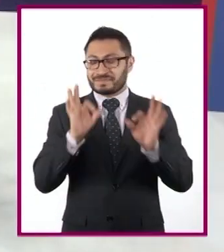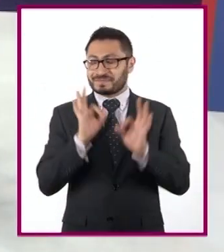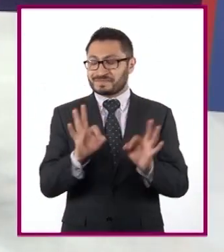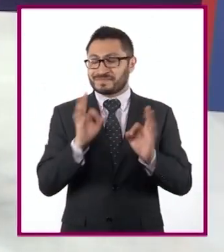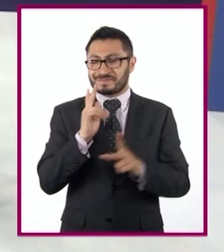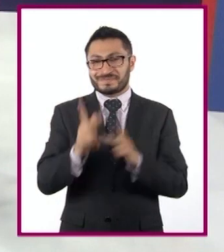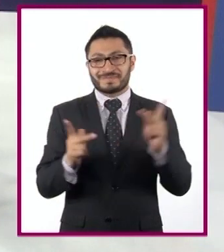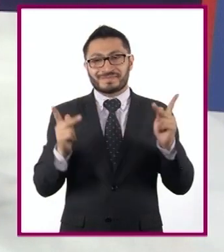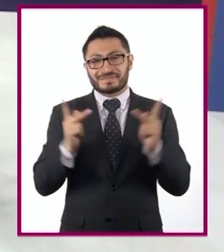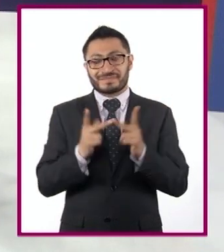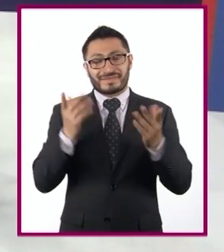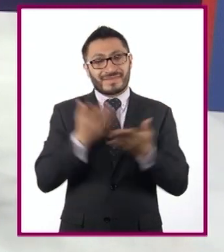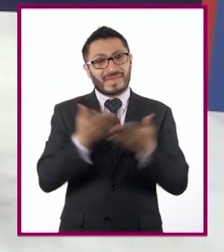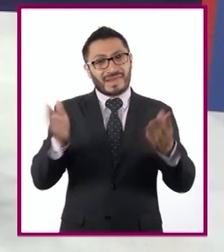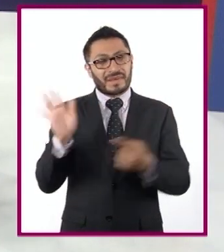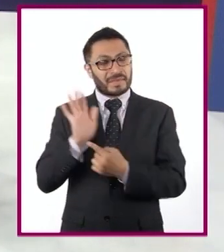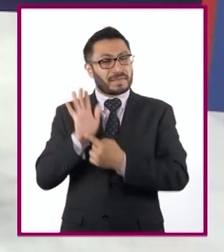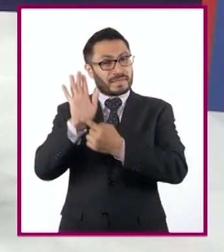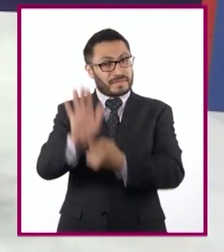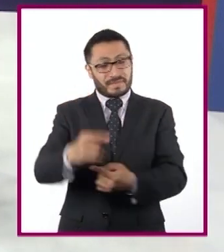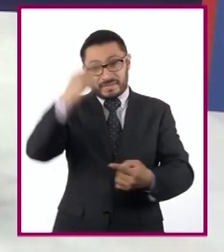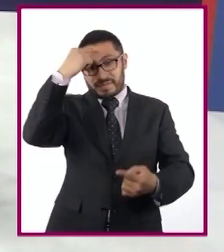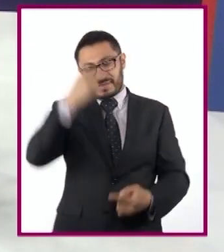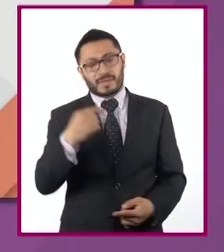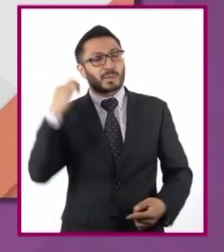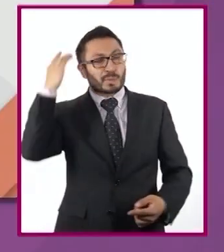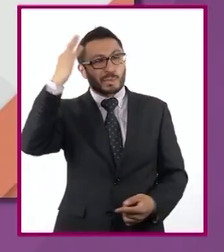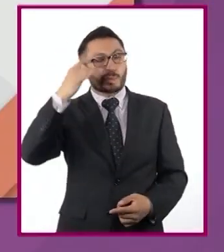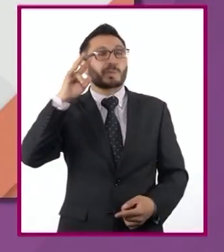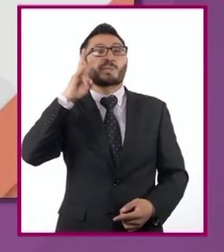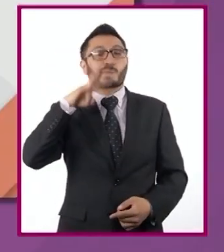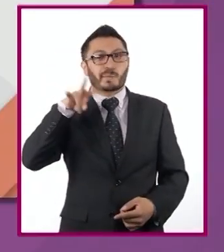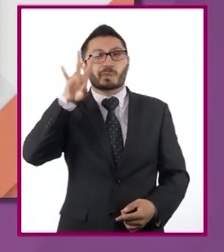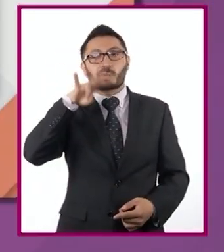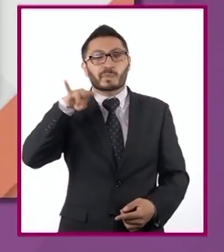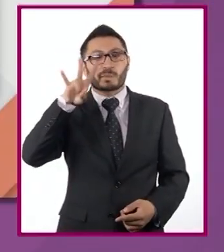Perfecto. Veamos la imagen para que podamos analizarla.